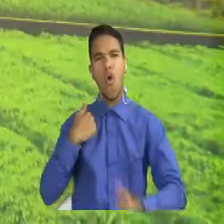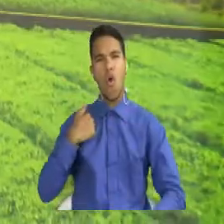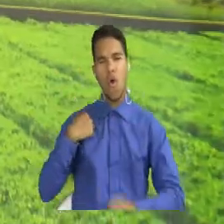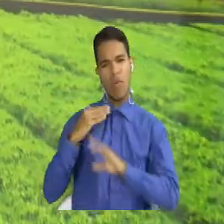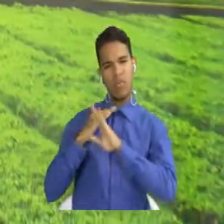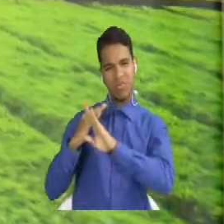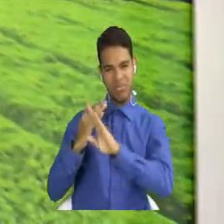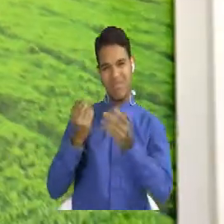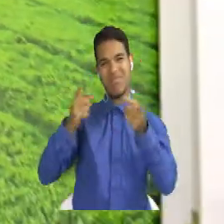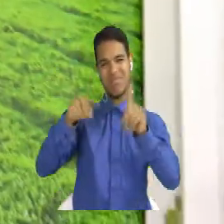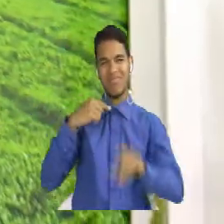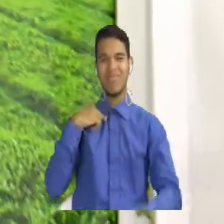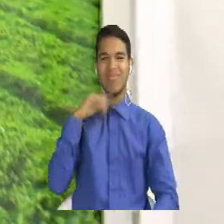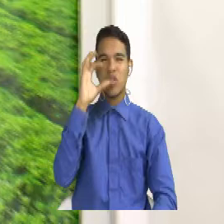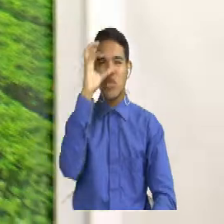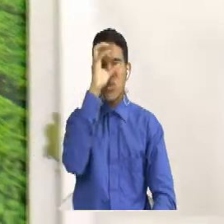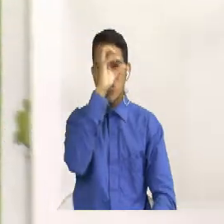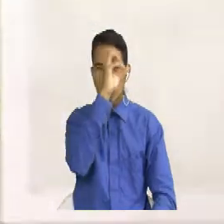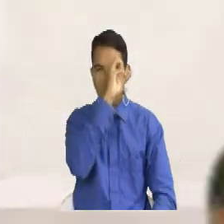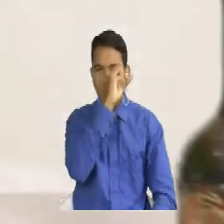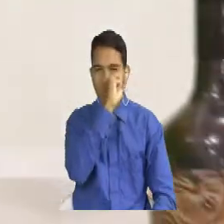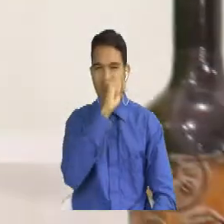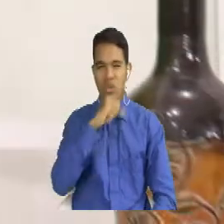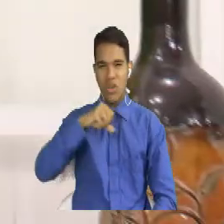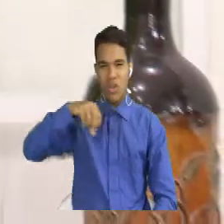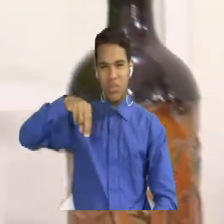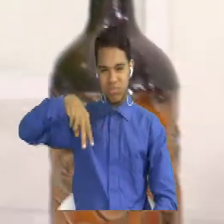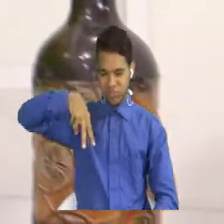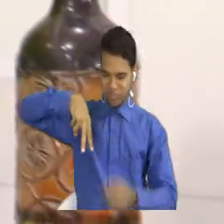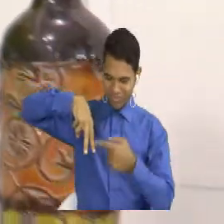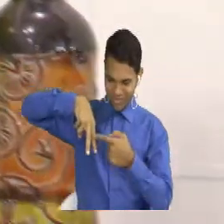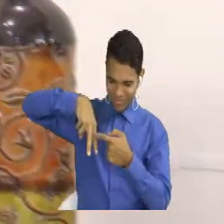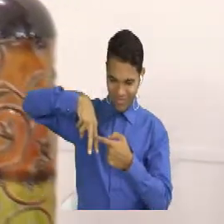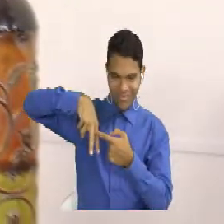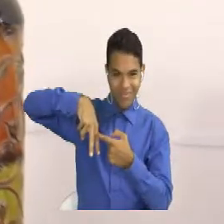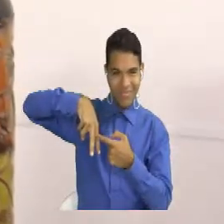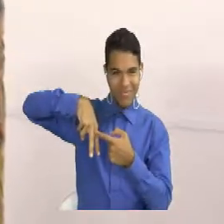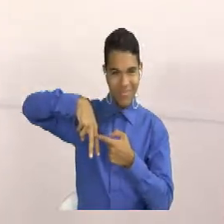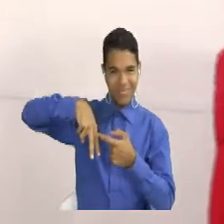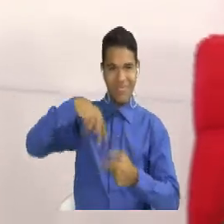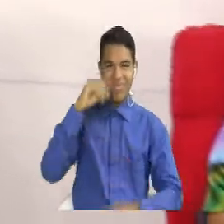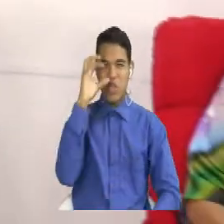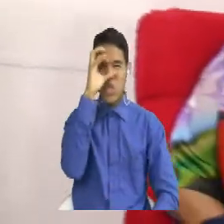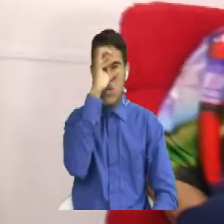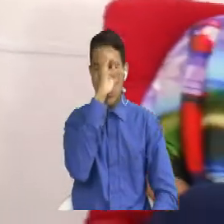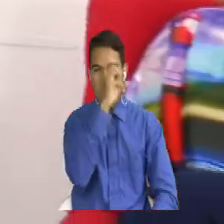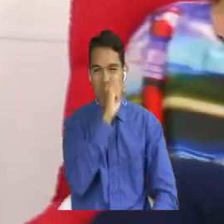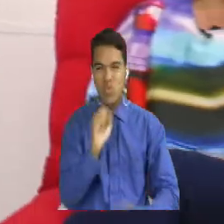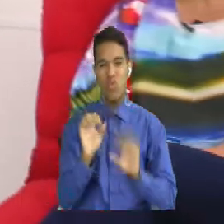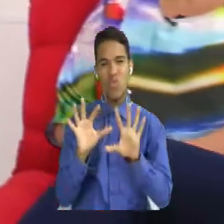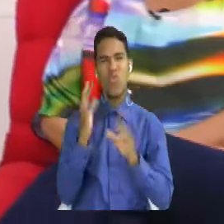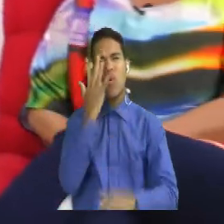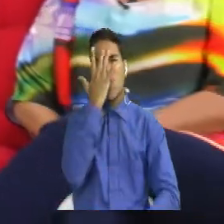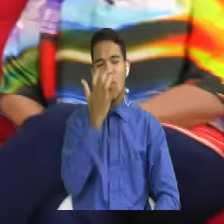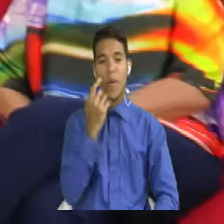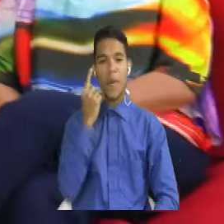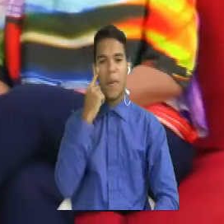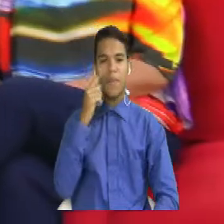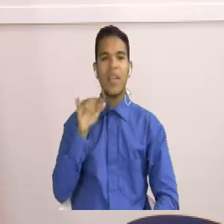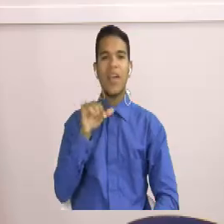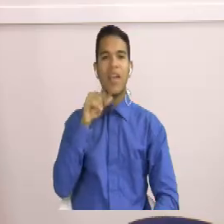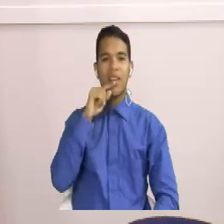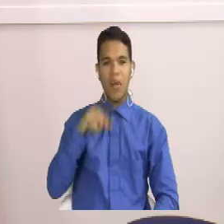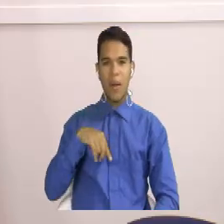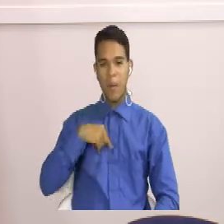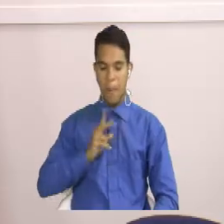manchitas oscuritas en la entrepierna. ¿Tú qué nos dices al respecto? Bueno, estas manchitas en la entrepierna se suceden por la fricción que hacemos de pronto